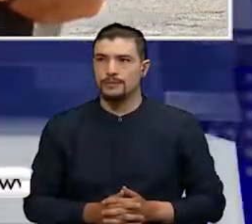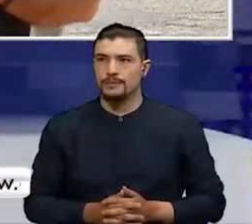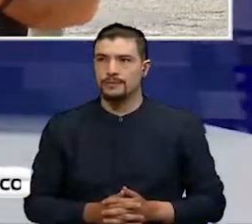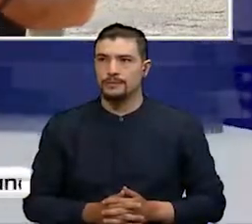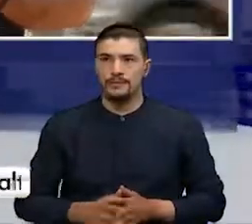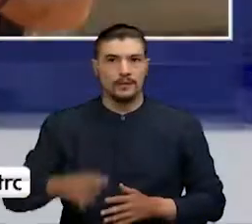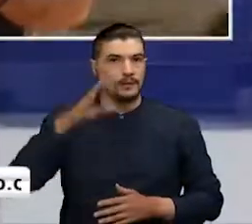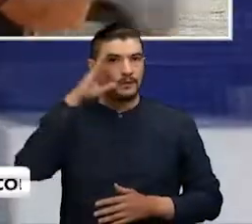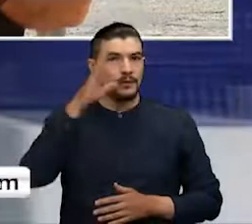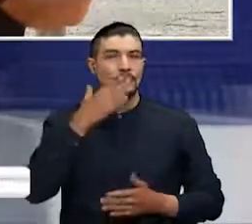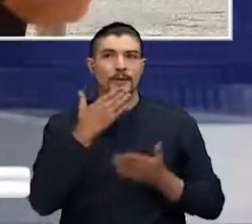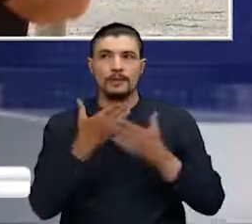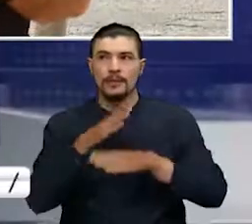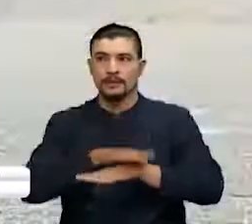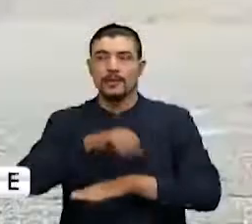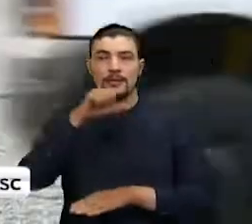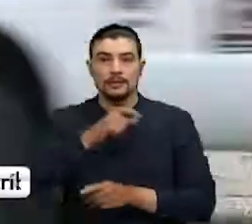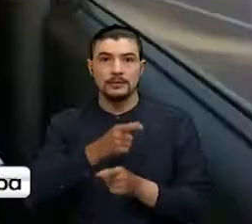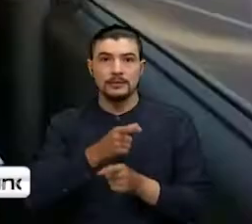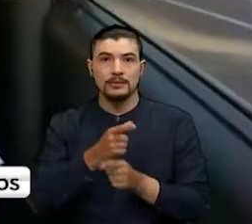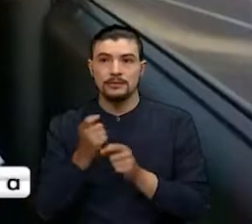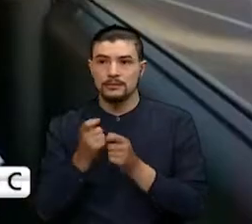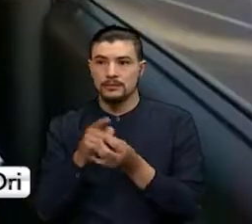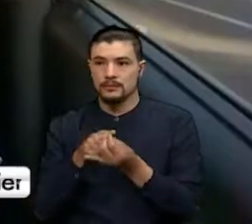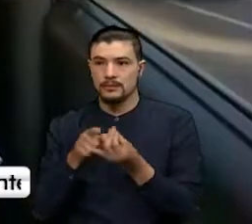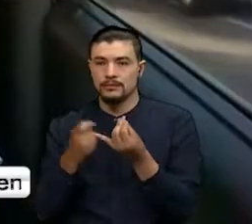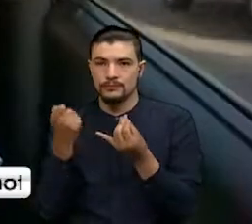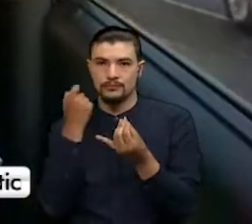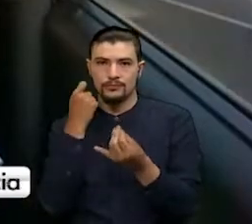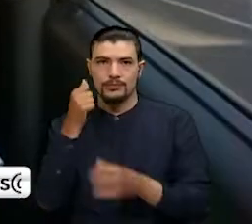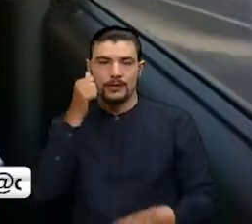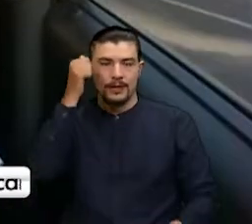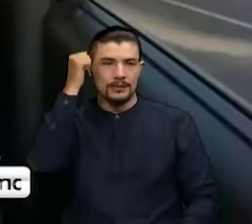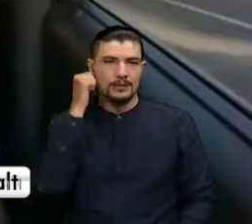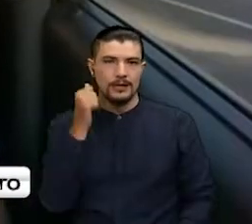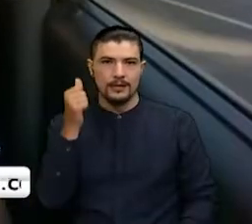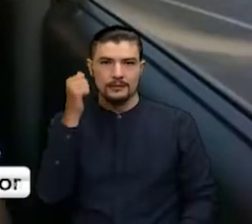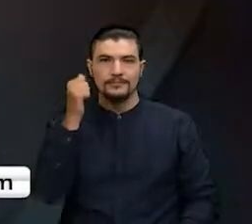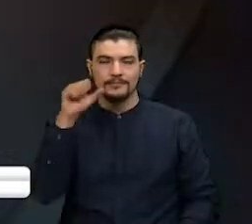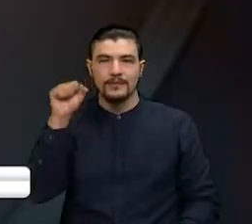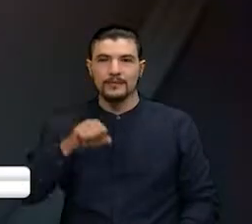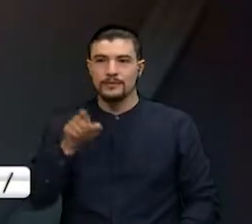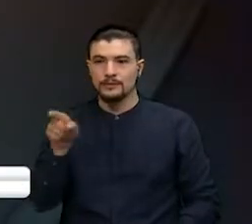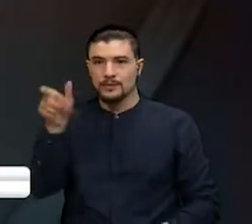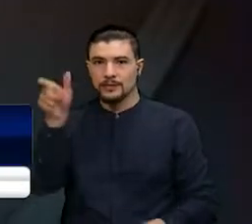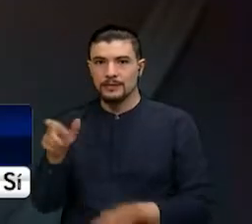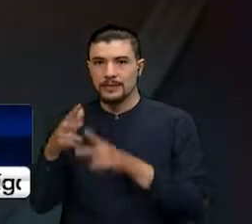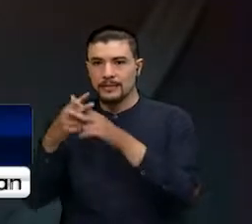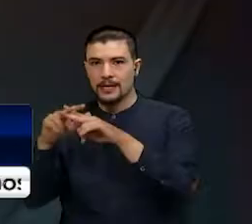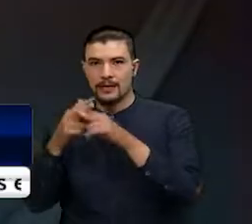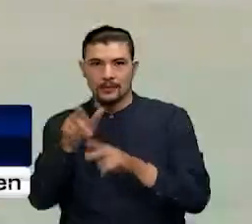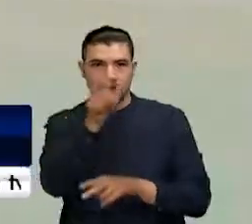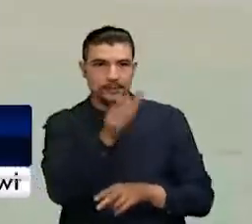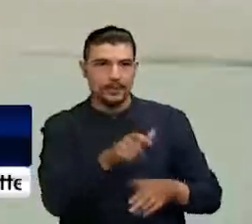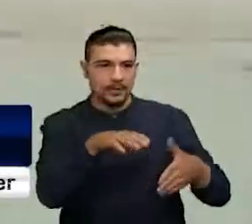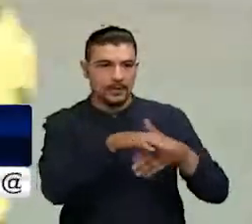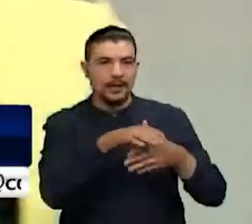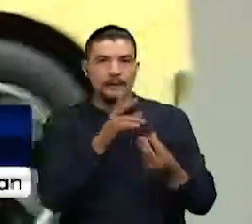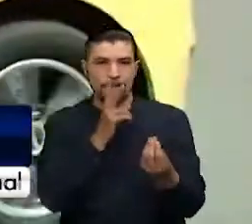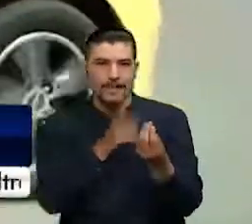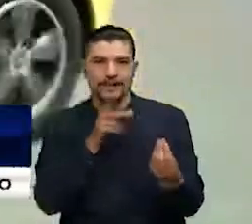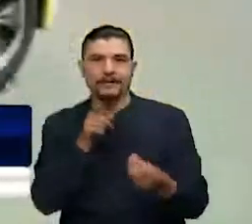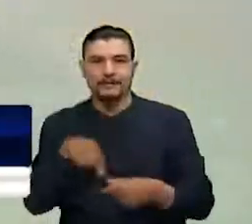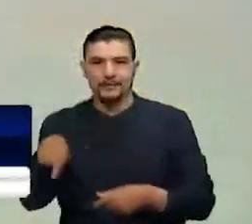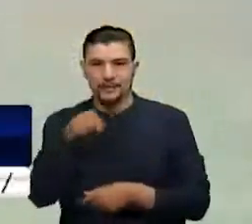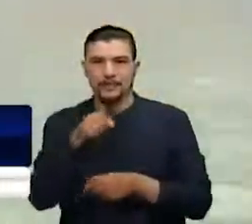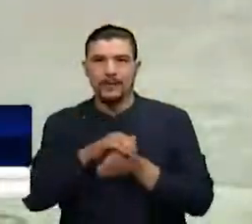Muy buenas tardes. Pues sí, el caso más reciente se presentó en el día de ayer, luego de que un mecánico y un taxista fueran víctimas de este